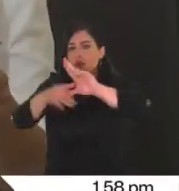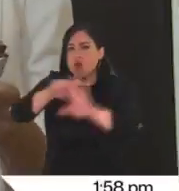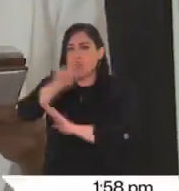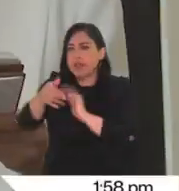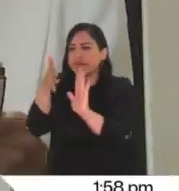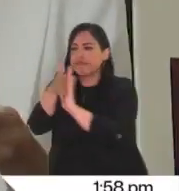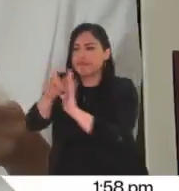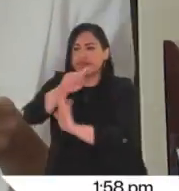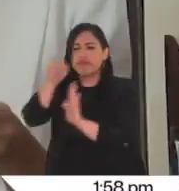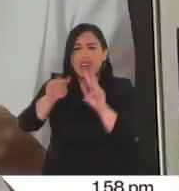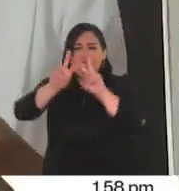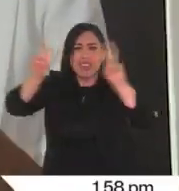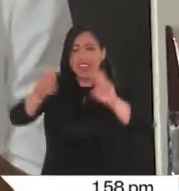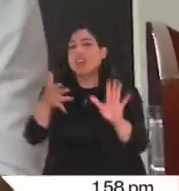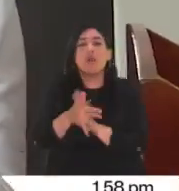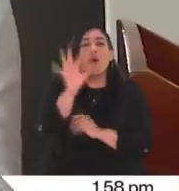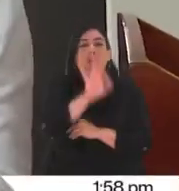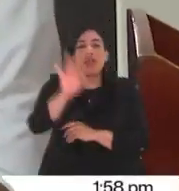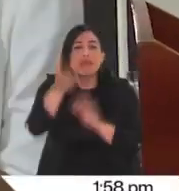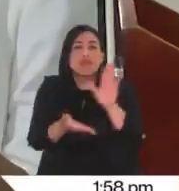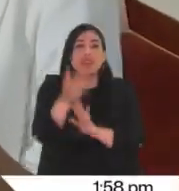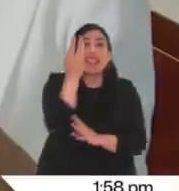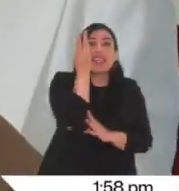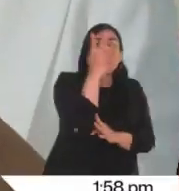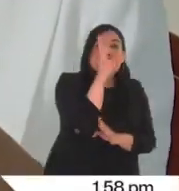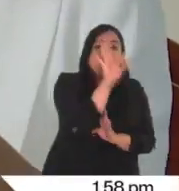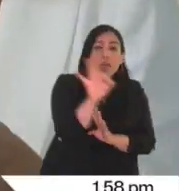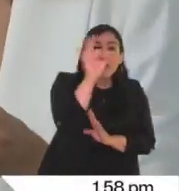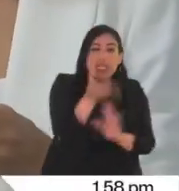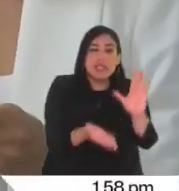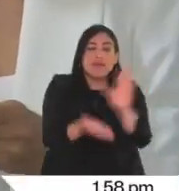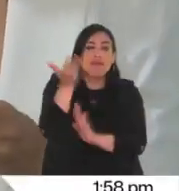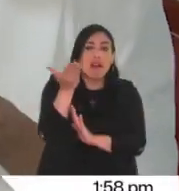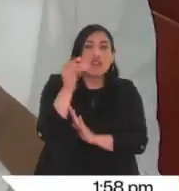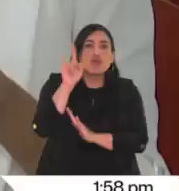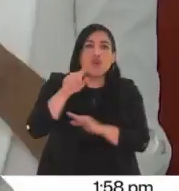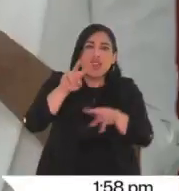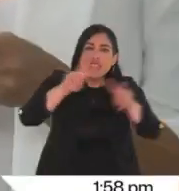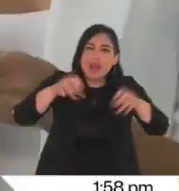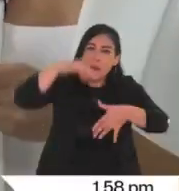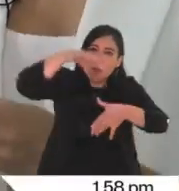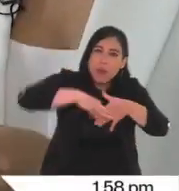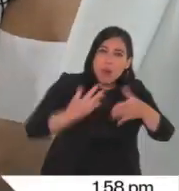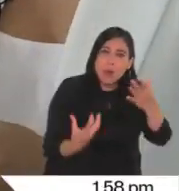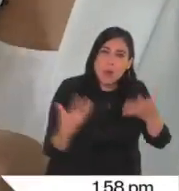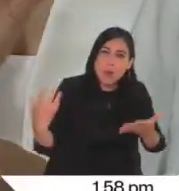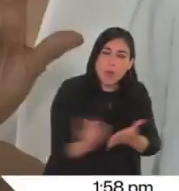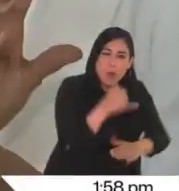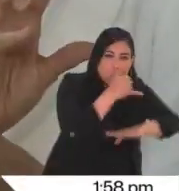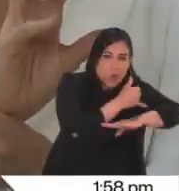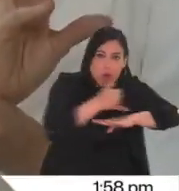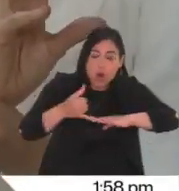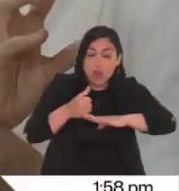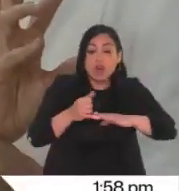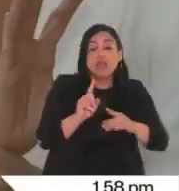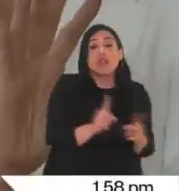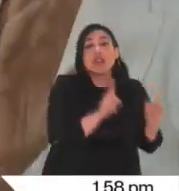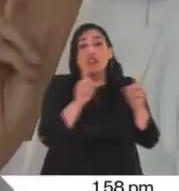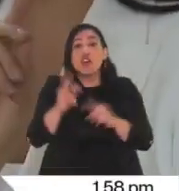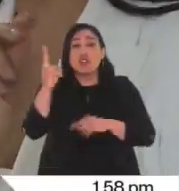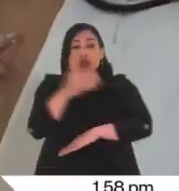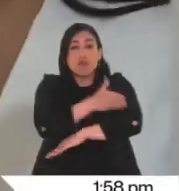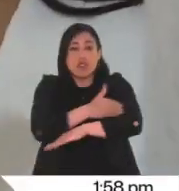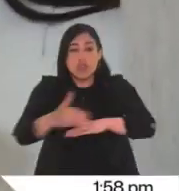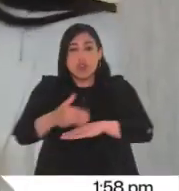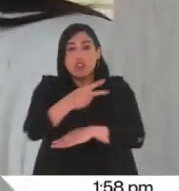y que reporta un incremento del 13% en el área de sembrío de coca y hay del dos mil de dos